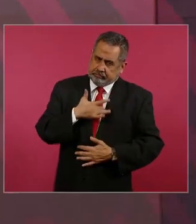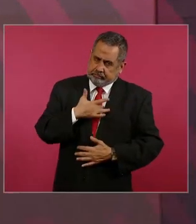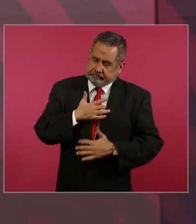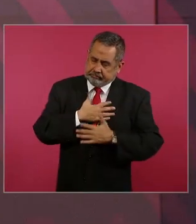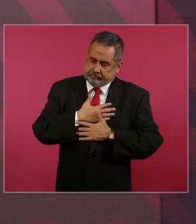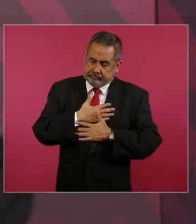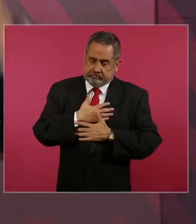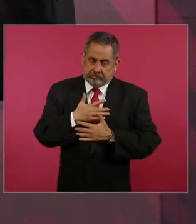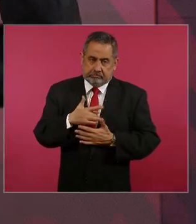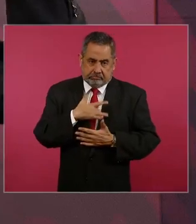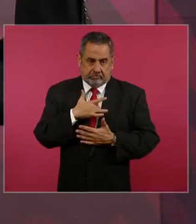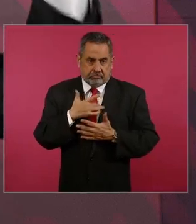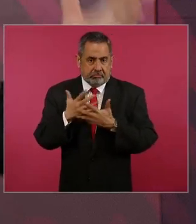que además era la profesión